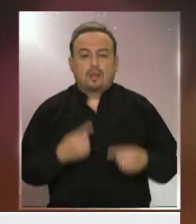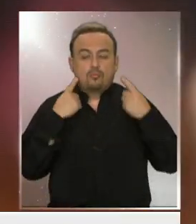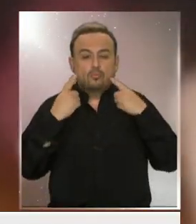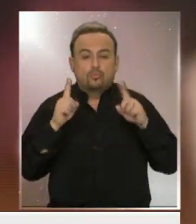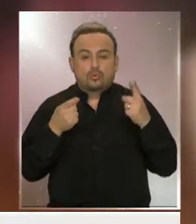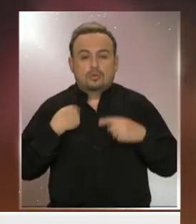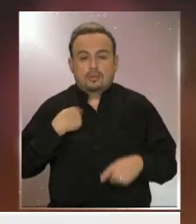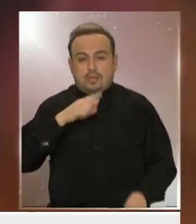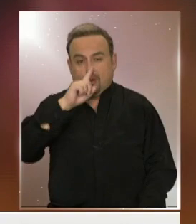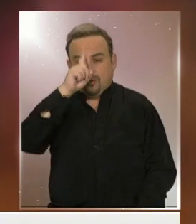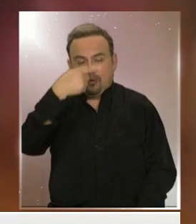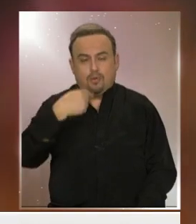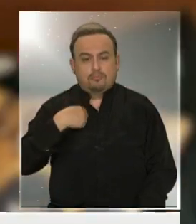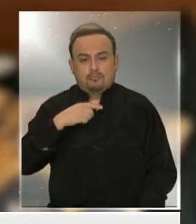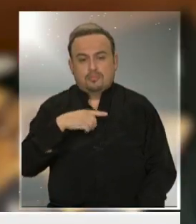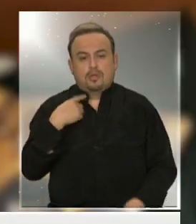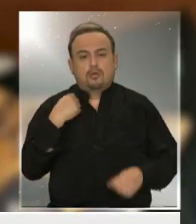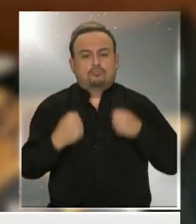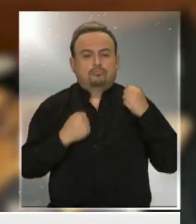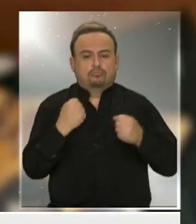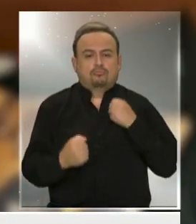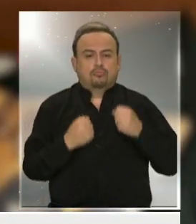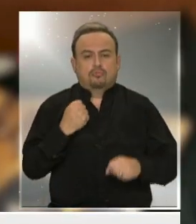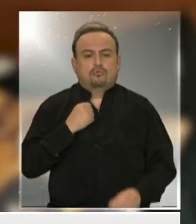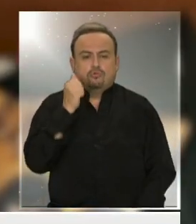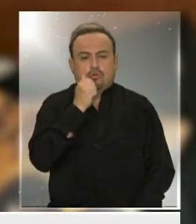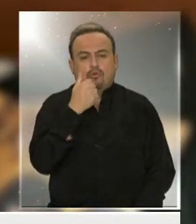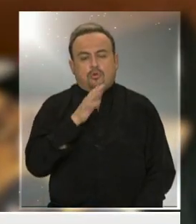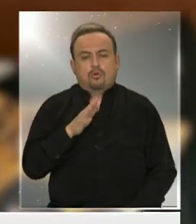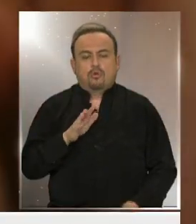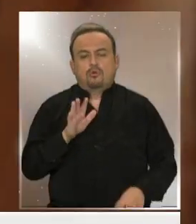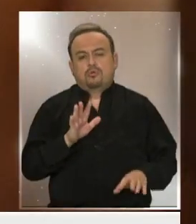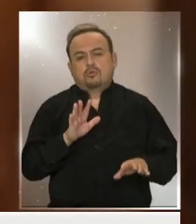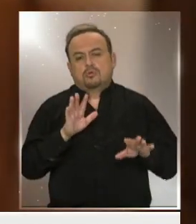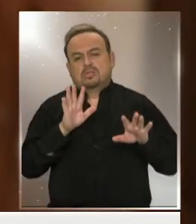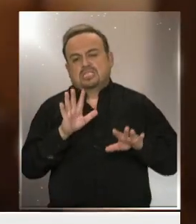Yo estaba acostumbrada a una rutina de correr todos los días al menos 5 kilómetros